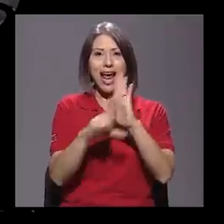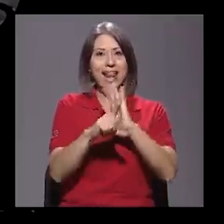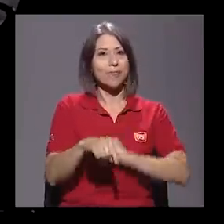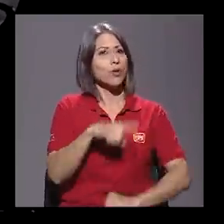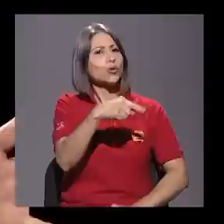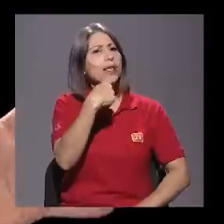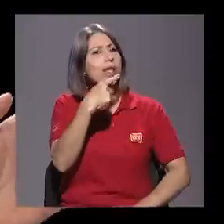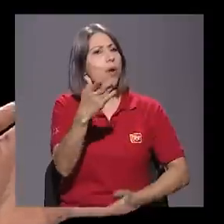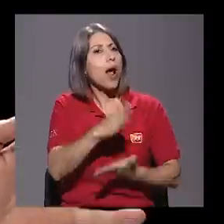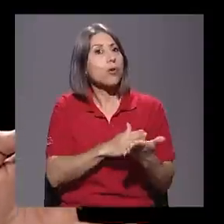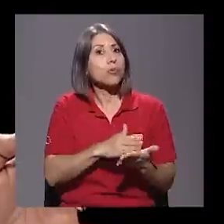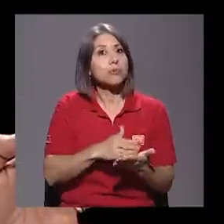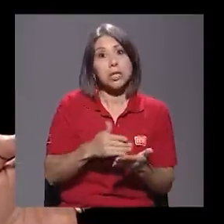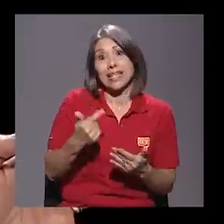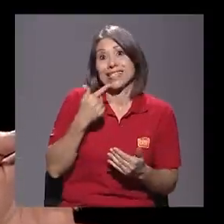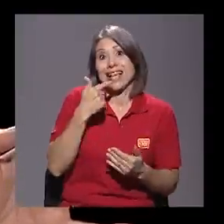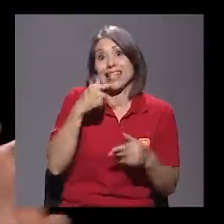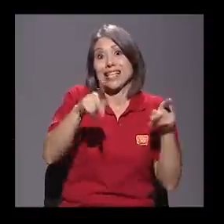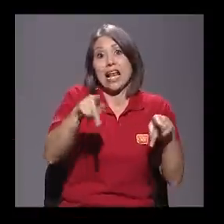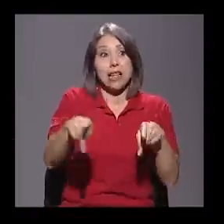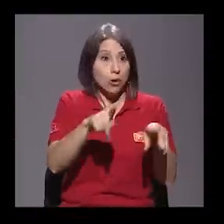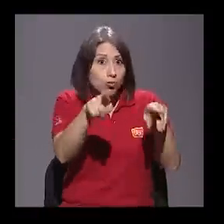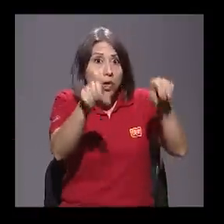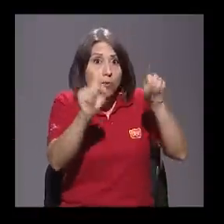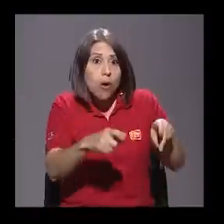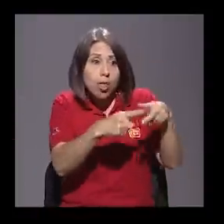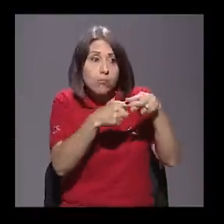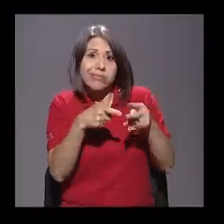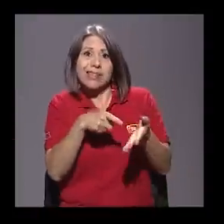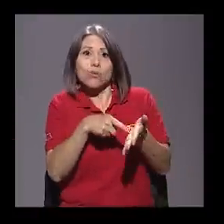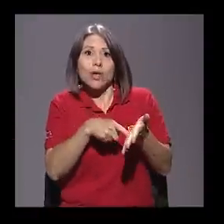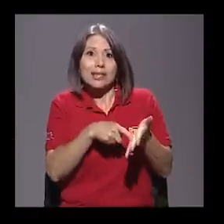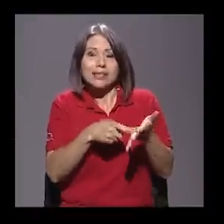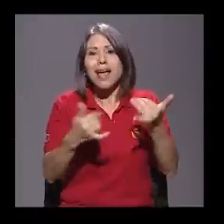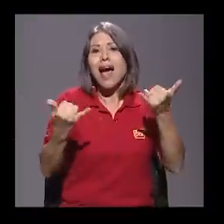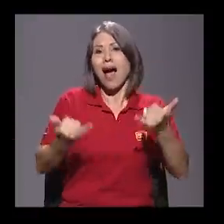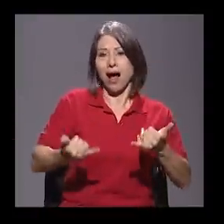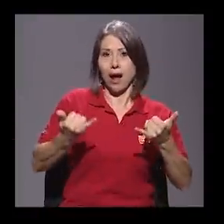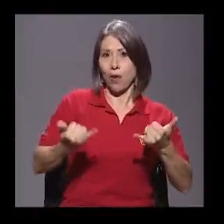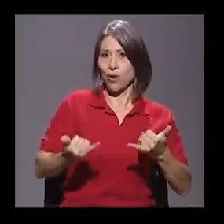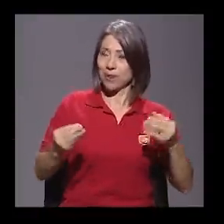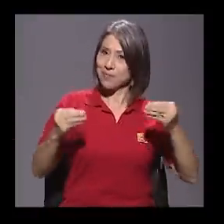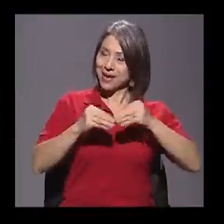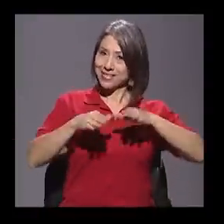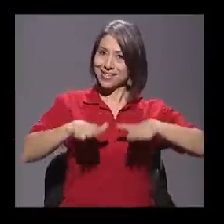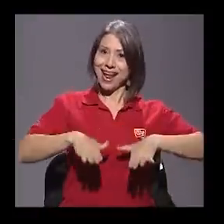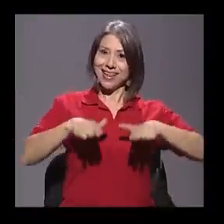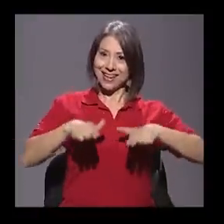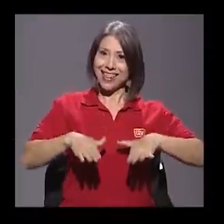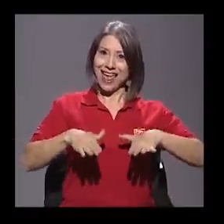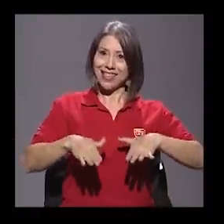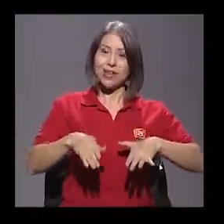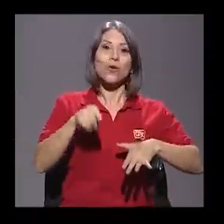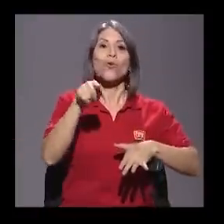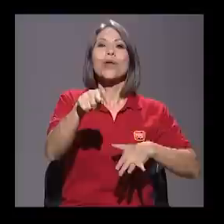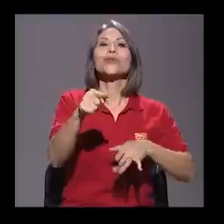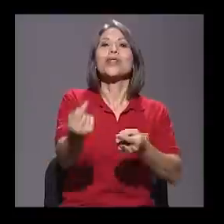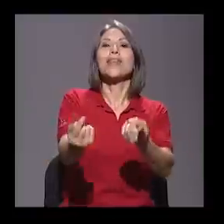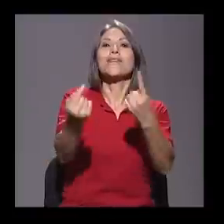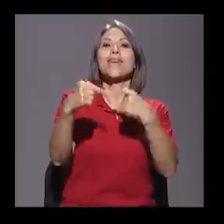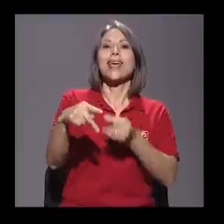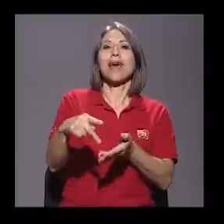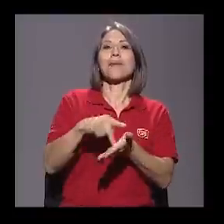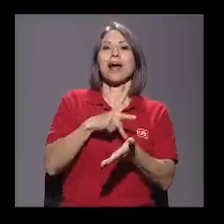dicen a la gente, usted puede endeudarse. Ahora vamos a tener de algún modo un poco más de tranquilidad a la hora de que usted venga y nos